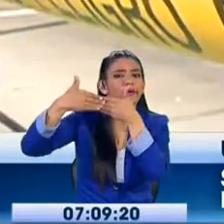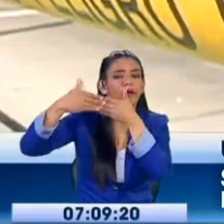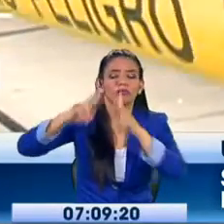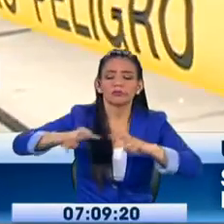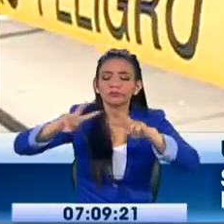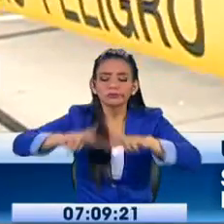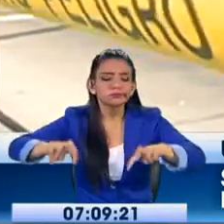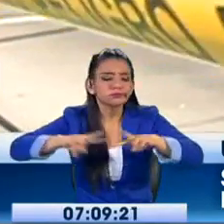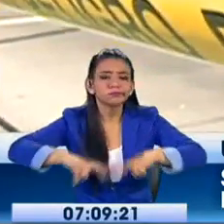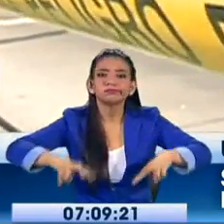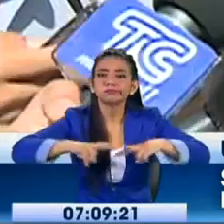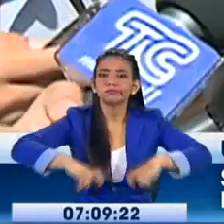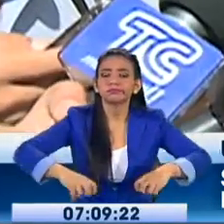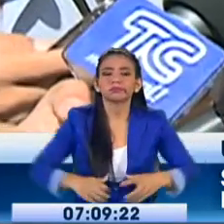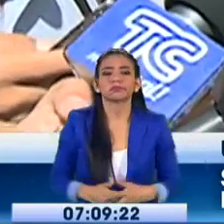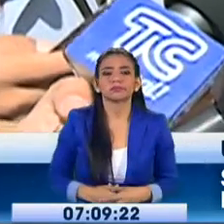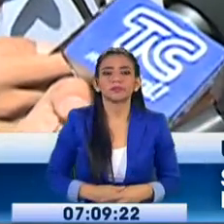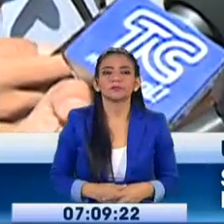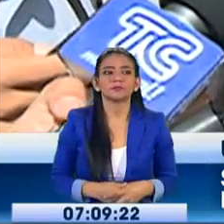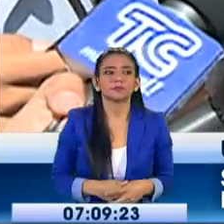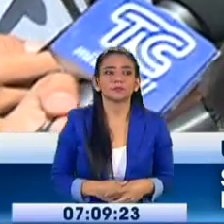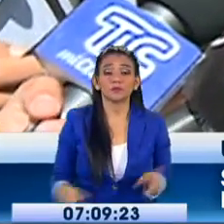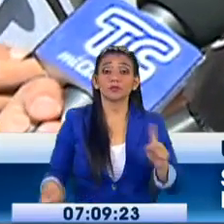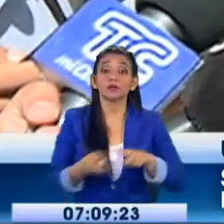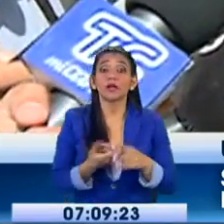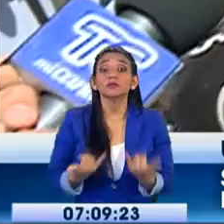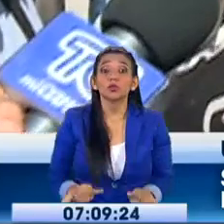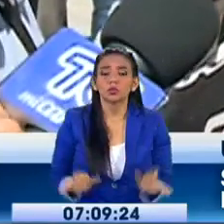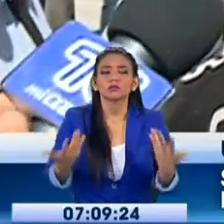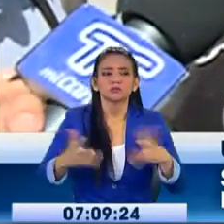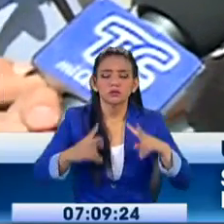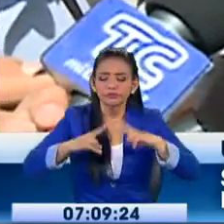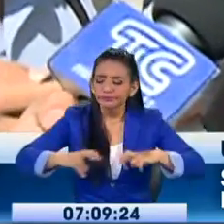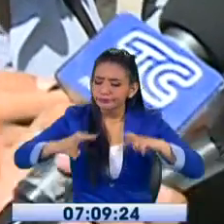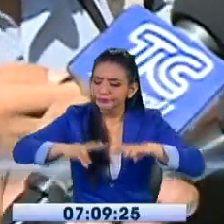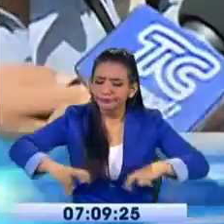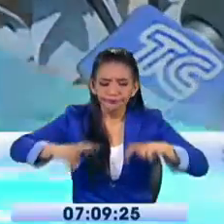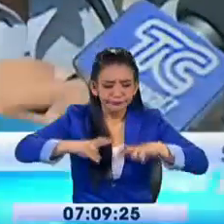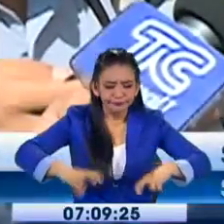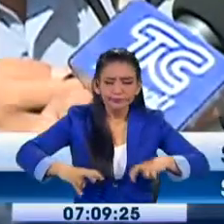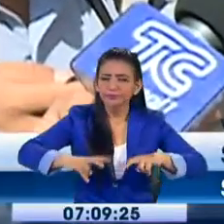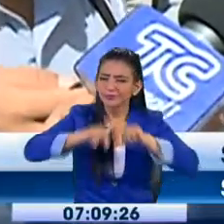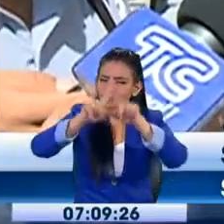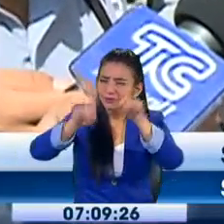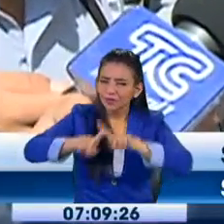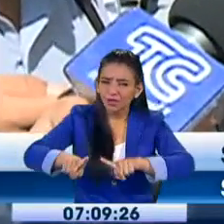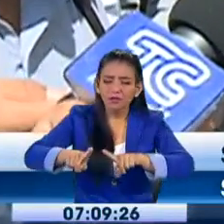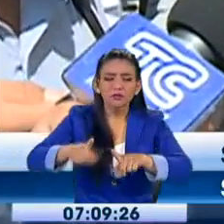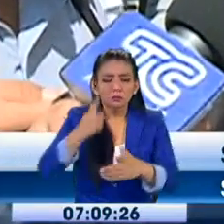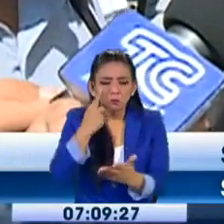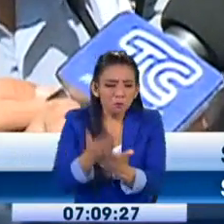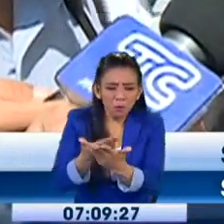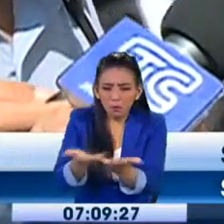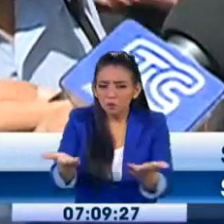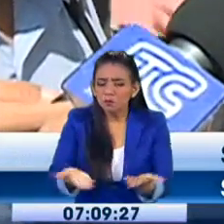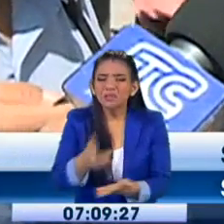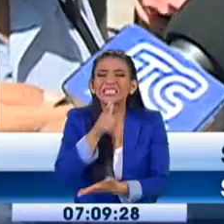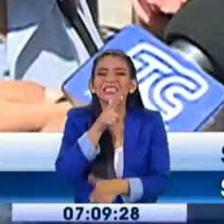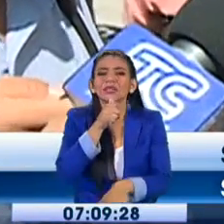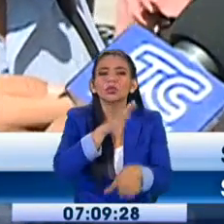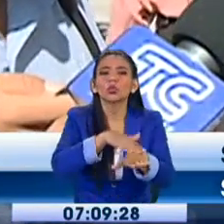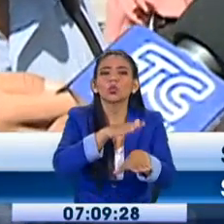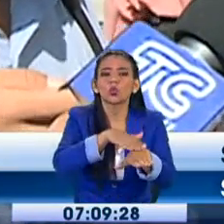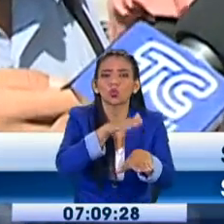realizaban las investigaciones. Hasta el momento pues estamos realizando respectivas peritajes para determinar el grado de participación de